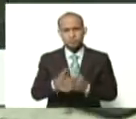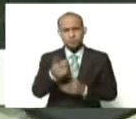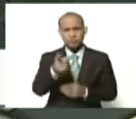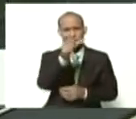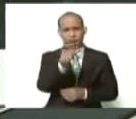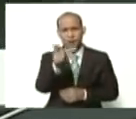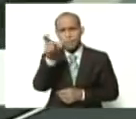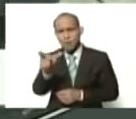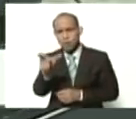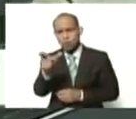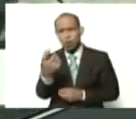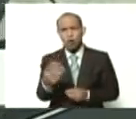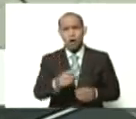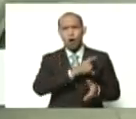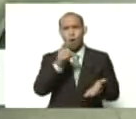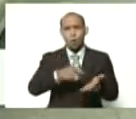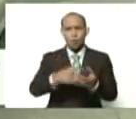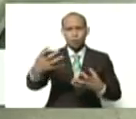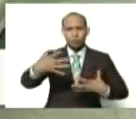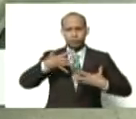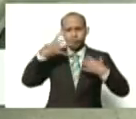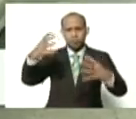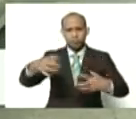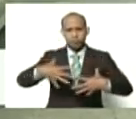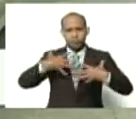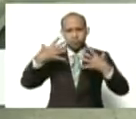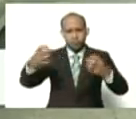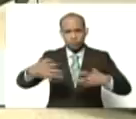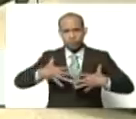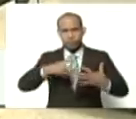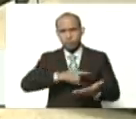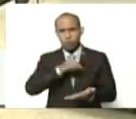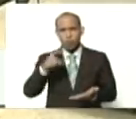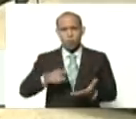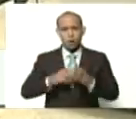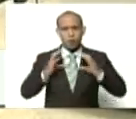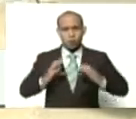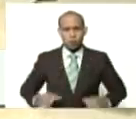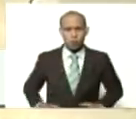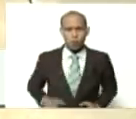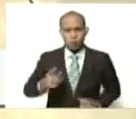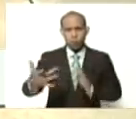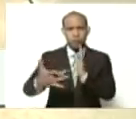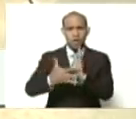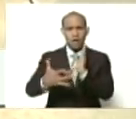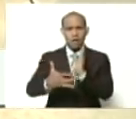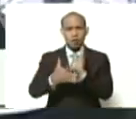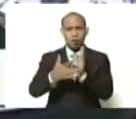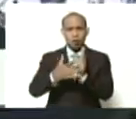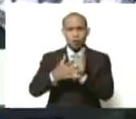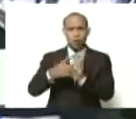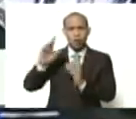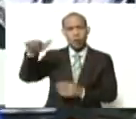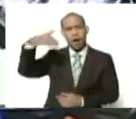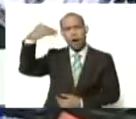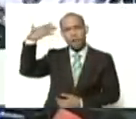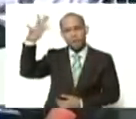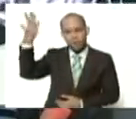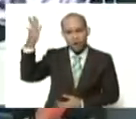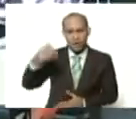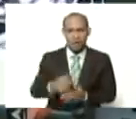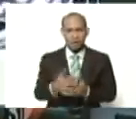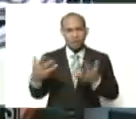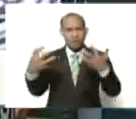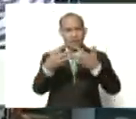perfecta las radiaciones. Estos equipos, presidente, son de una tecnología extranjera. Por supuesto, la